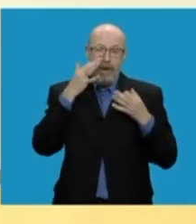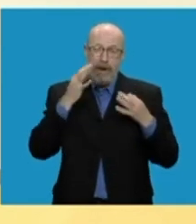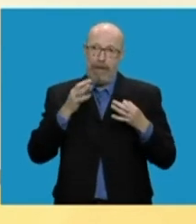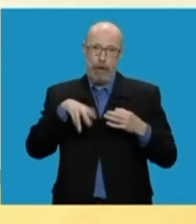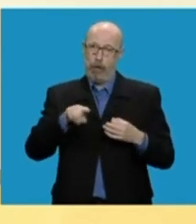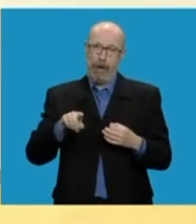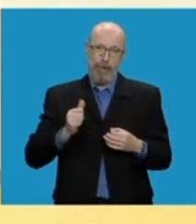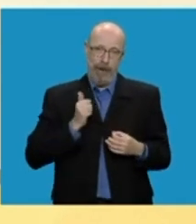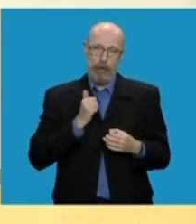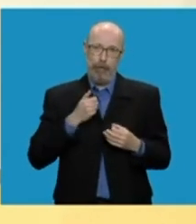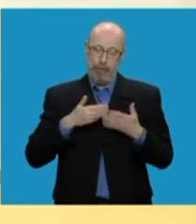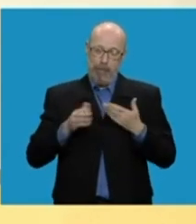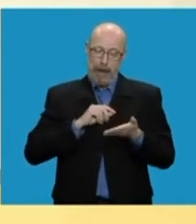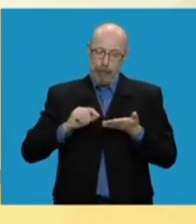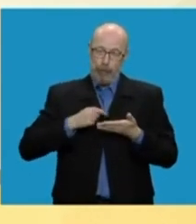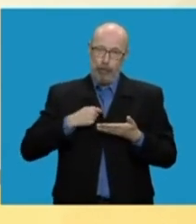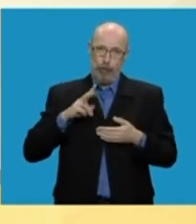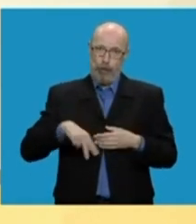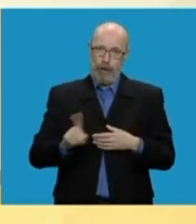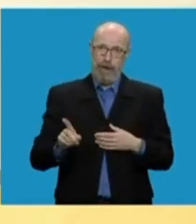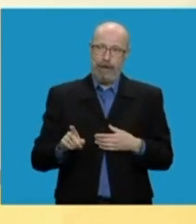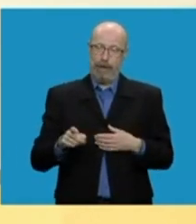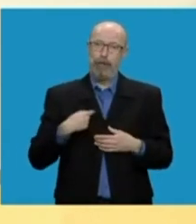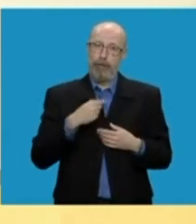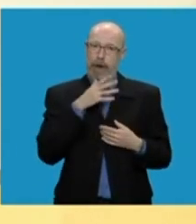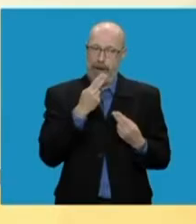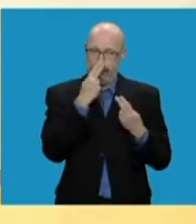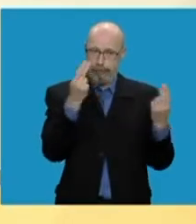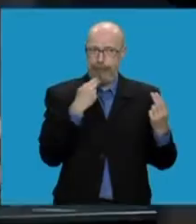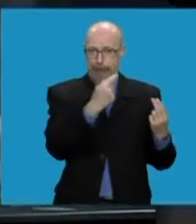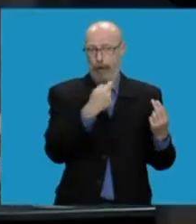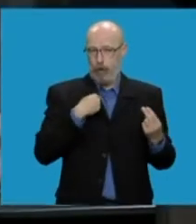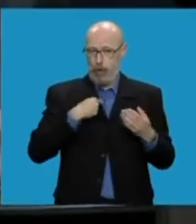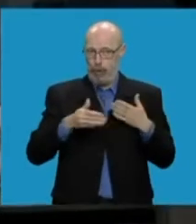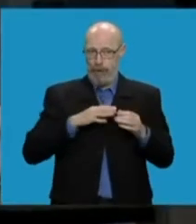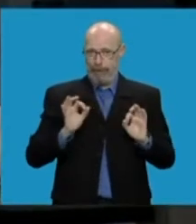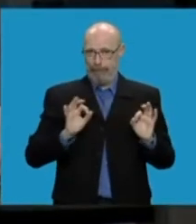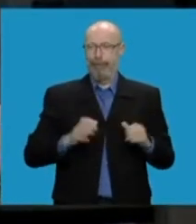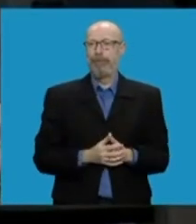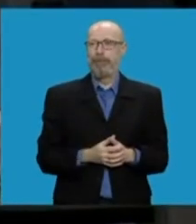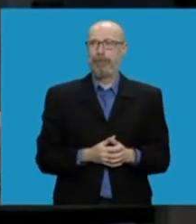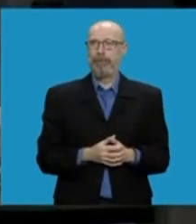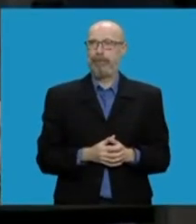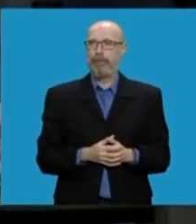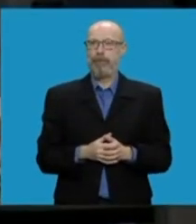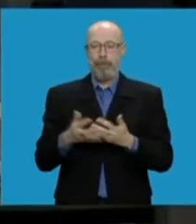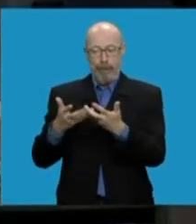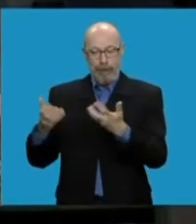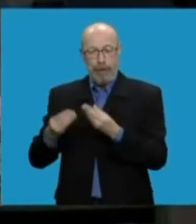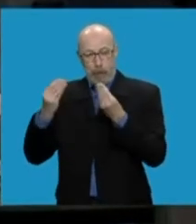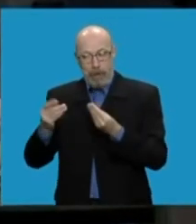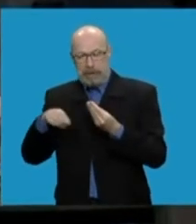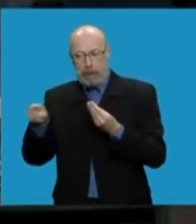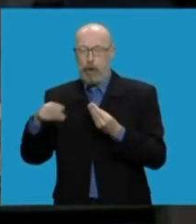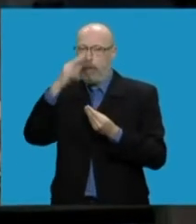yo. Aquí ya entre todos vosotros doy fe que no la escribí yo. O sea, que lo que fuera bueno o malo era de mi